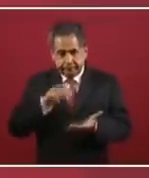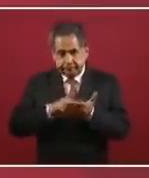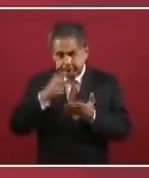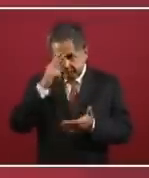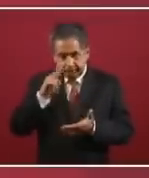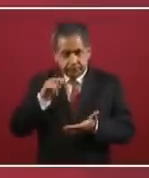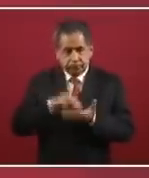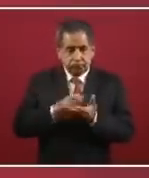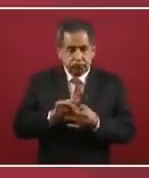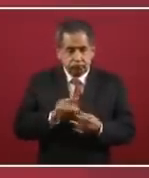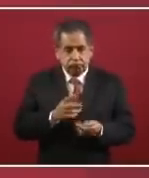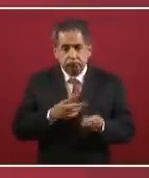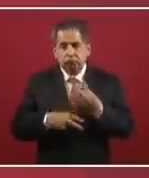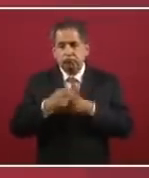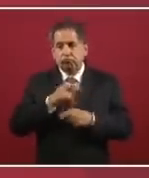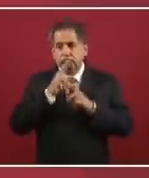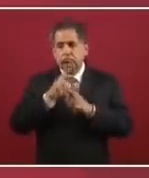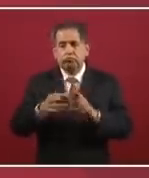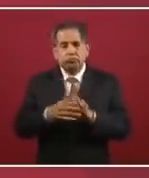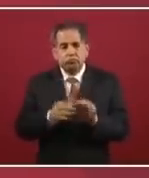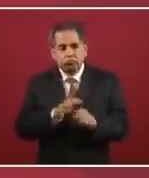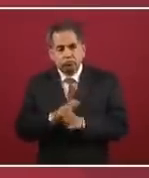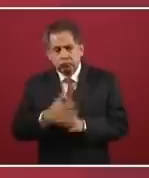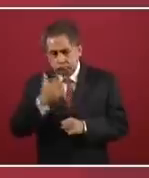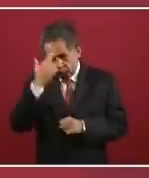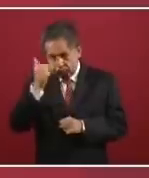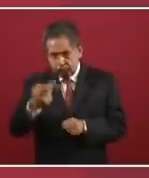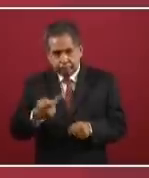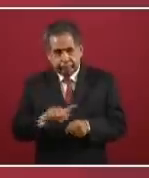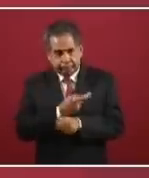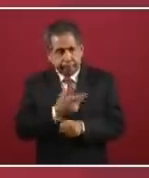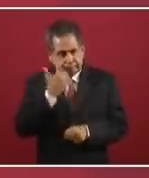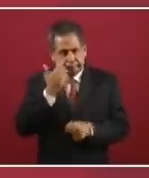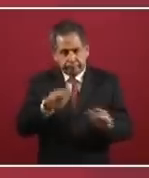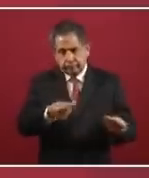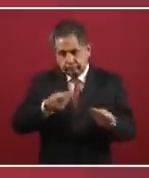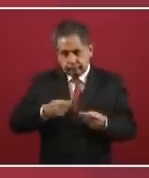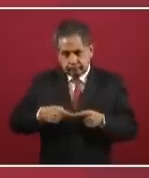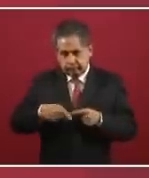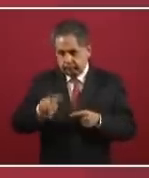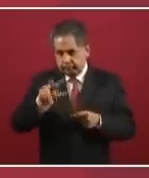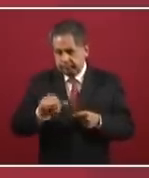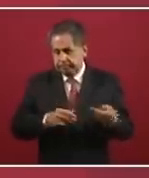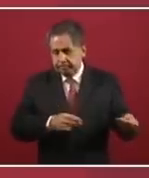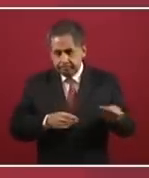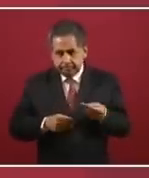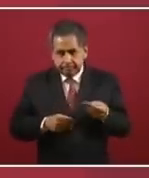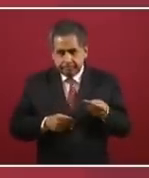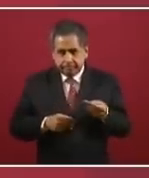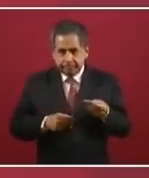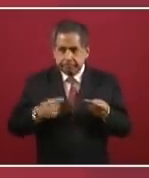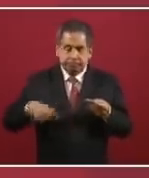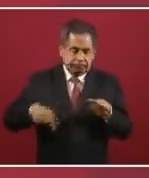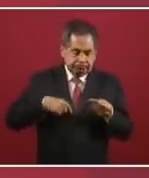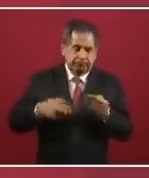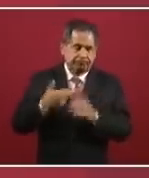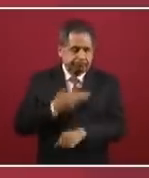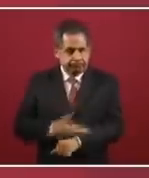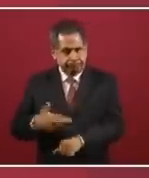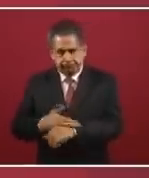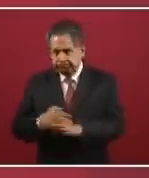Lo que estoy esperando es el reporte de cuál es la razón, qué sucedió. Y pues vamos a tomar todas las acciones